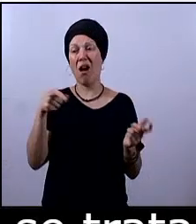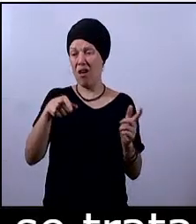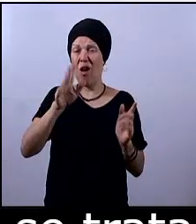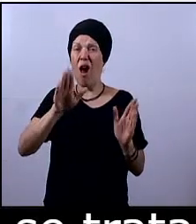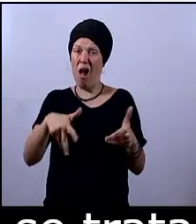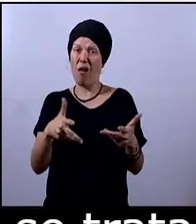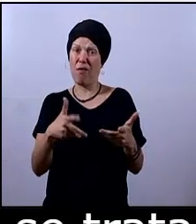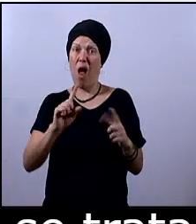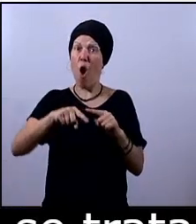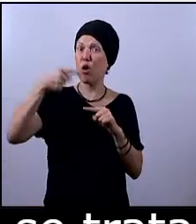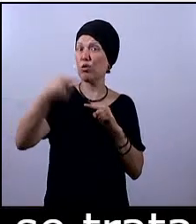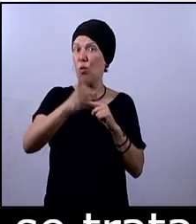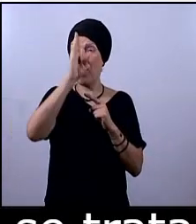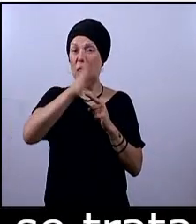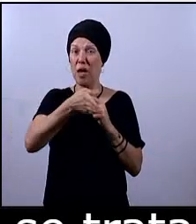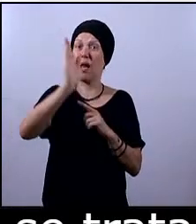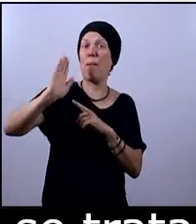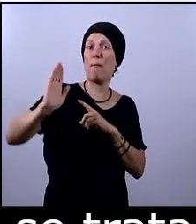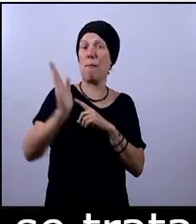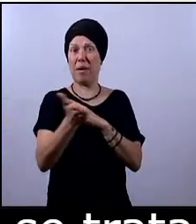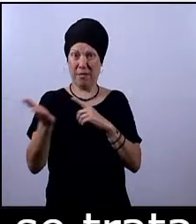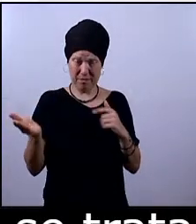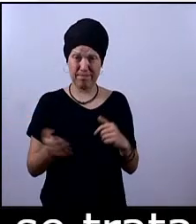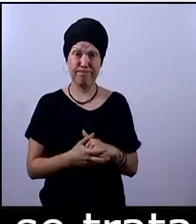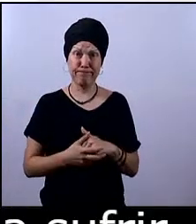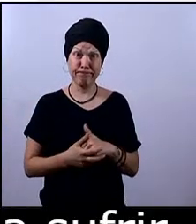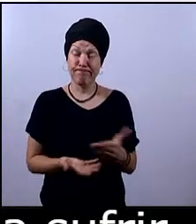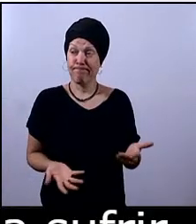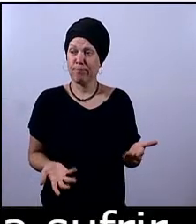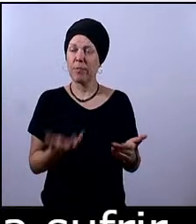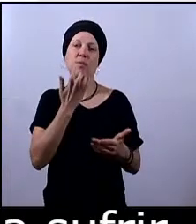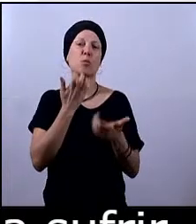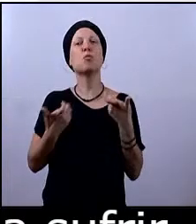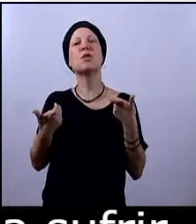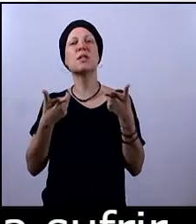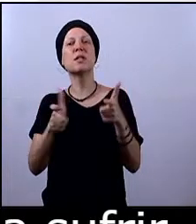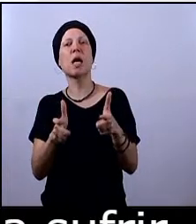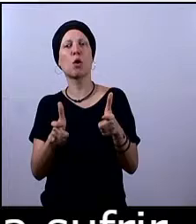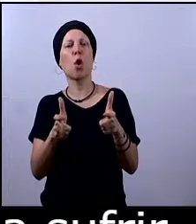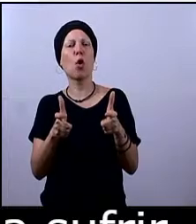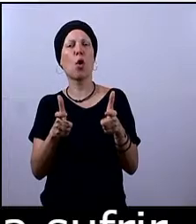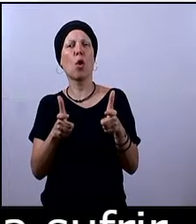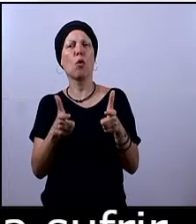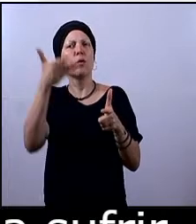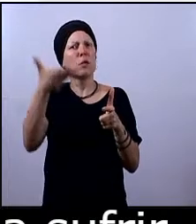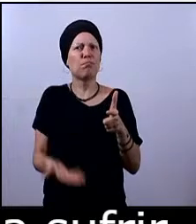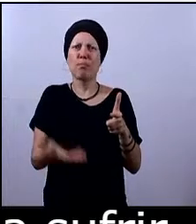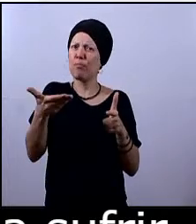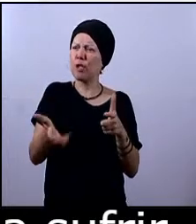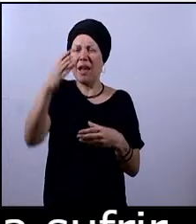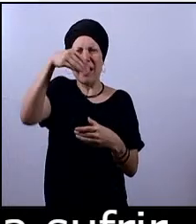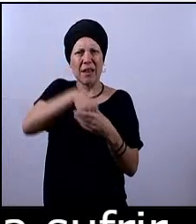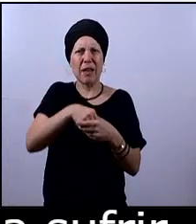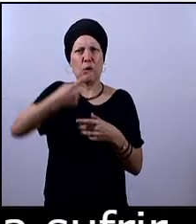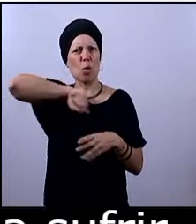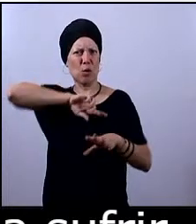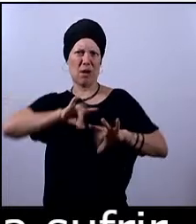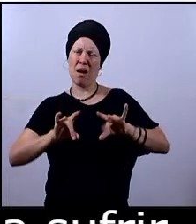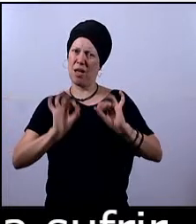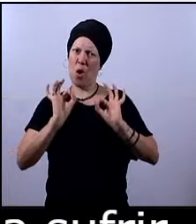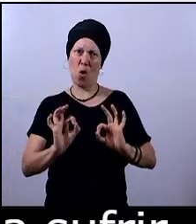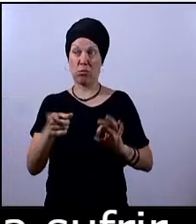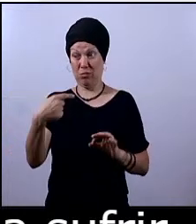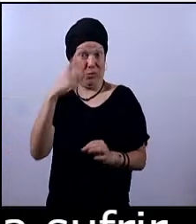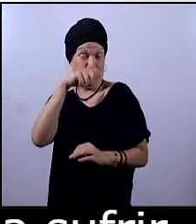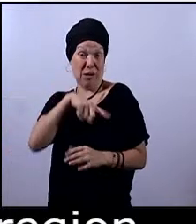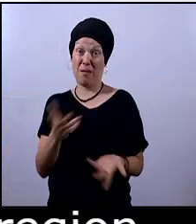las consecuencias directas de las decisiones que se toman. El sector tiene una importancia muy relevante dentro de nuestra región, como usted muy